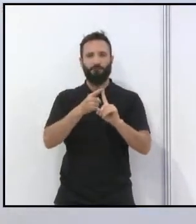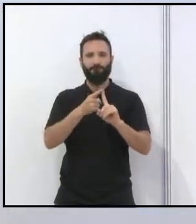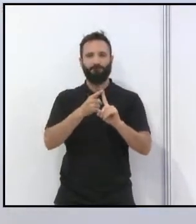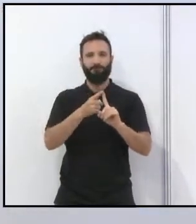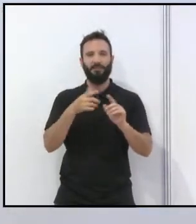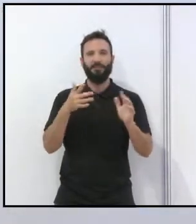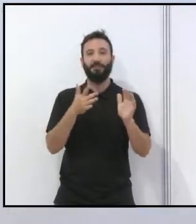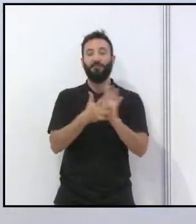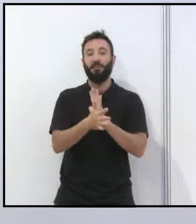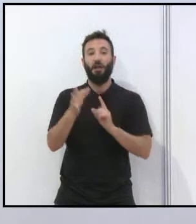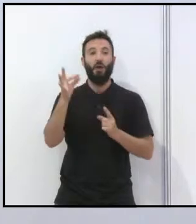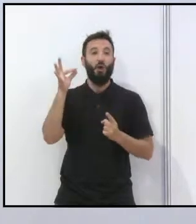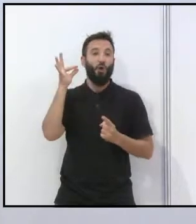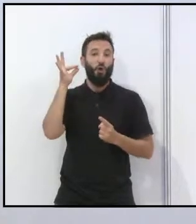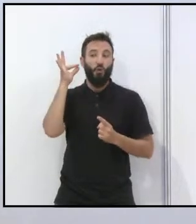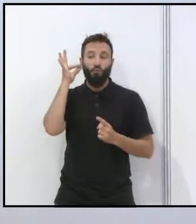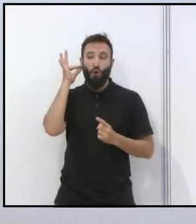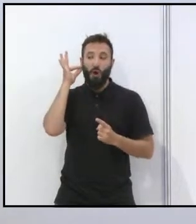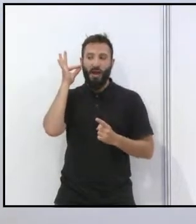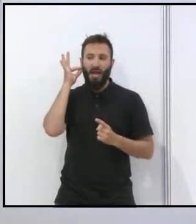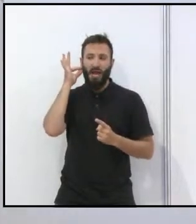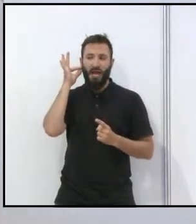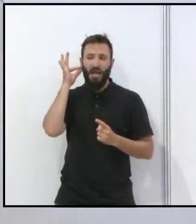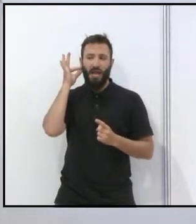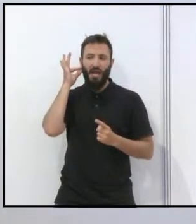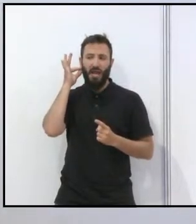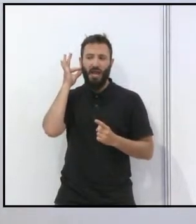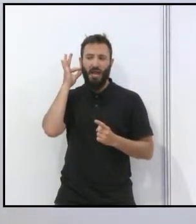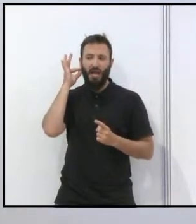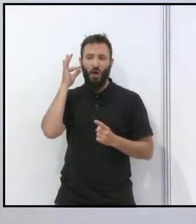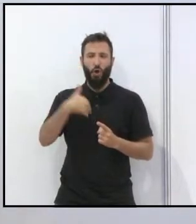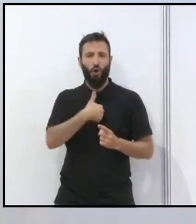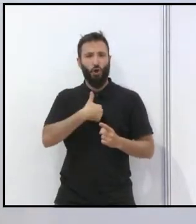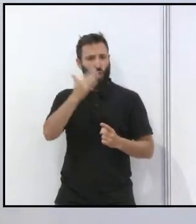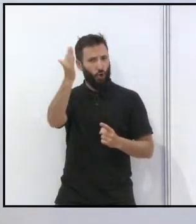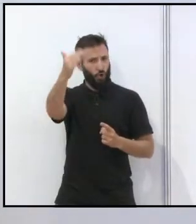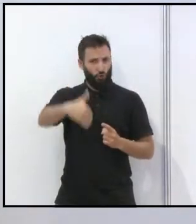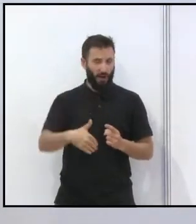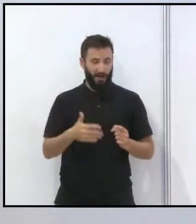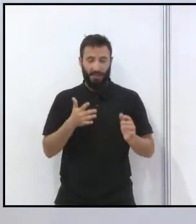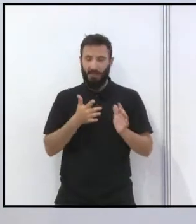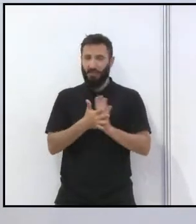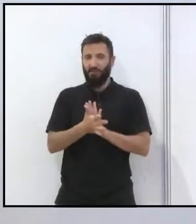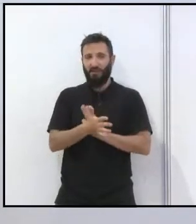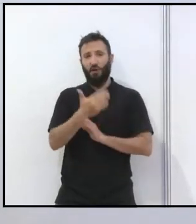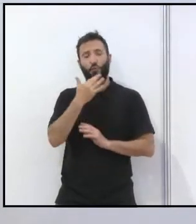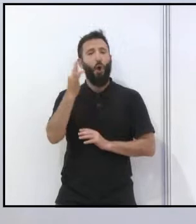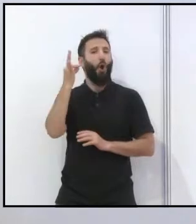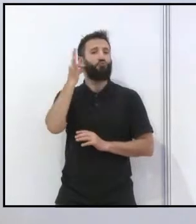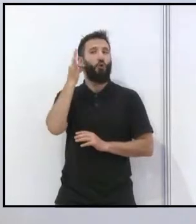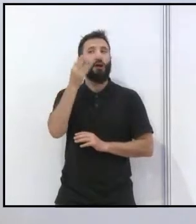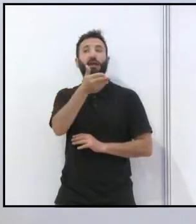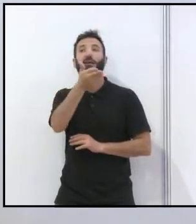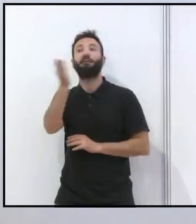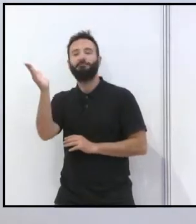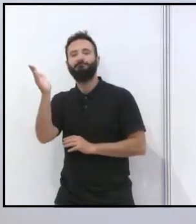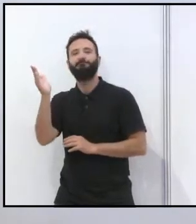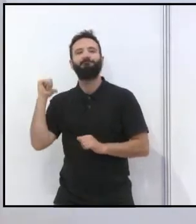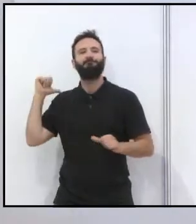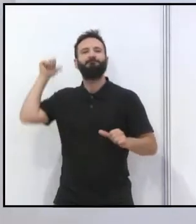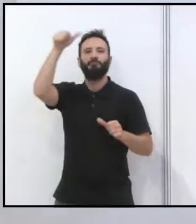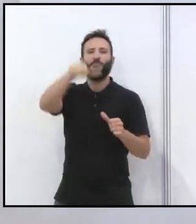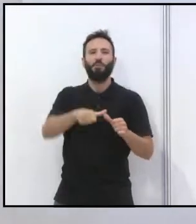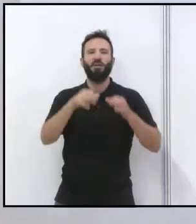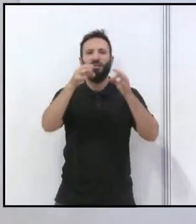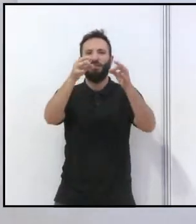boom de las mujeres, que me parece una idea que estamos exponiendo, sino que las mujeres sí hemos tomado un